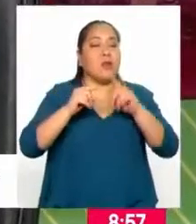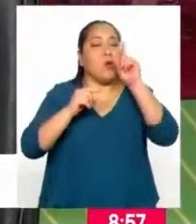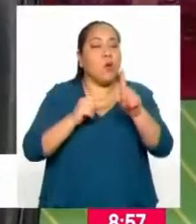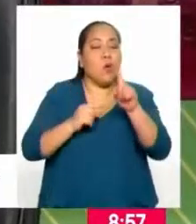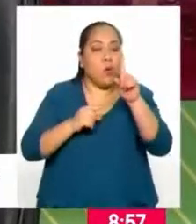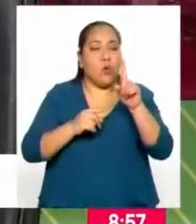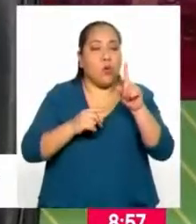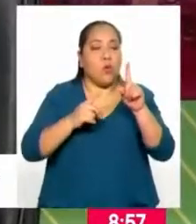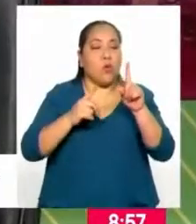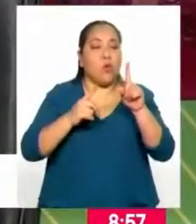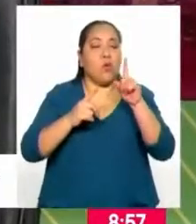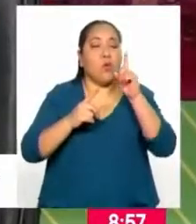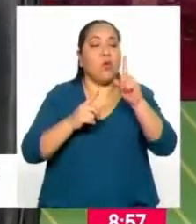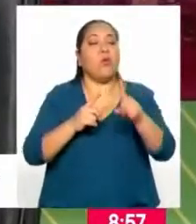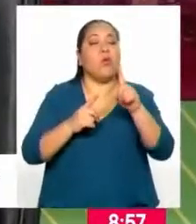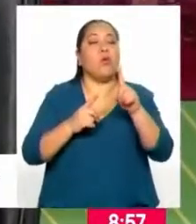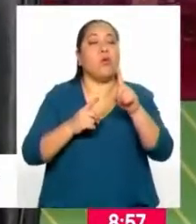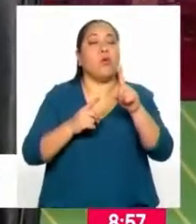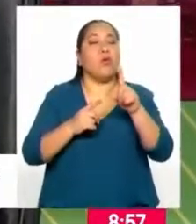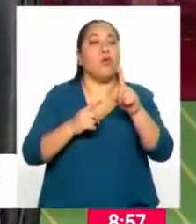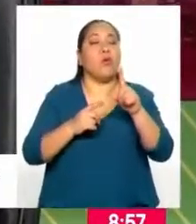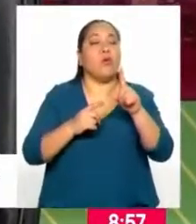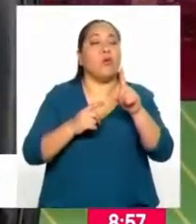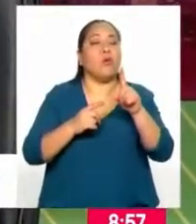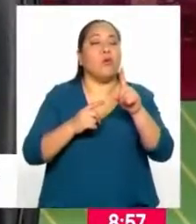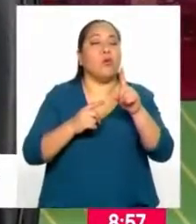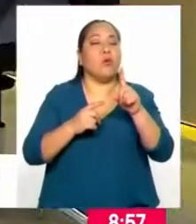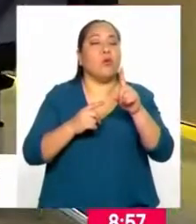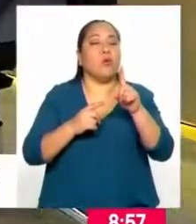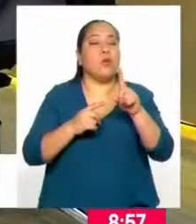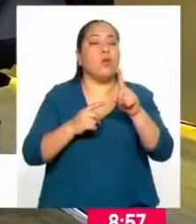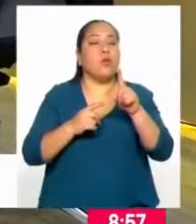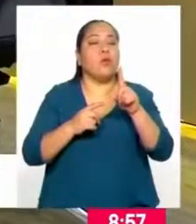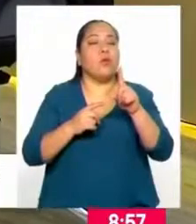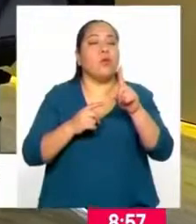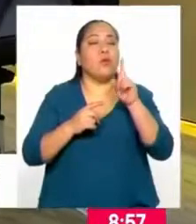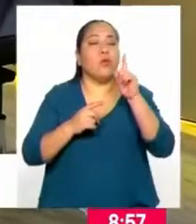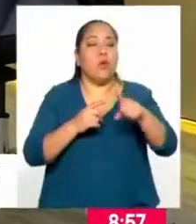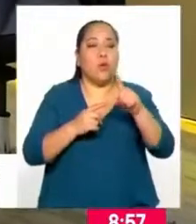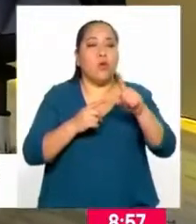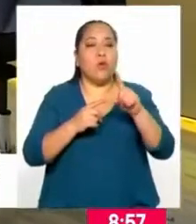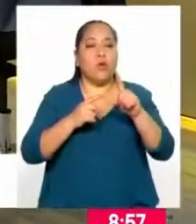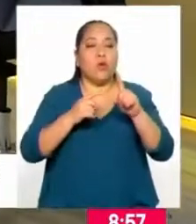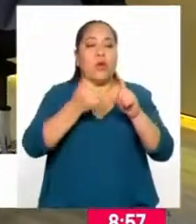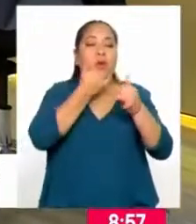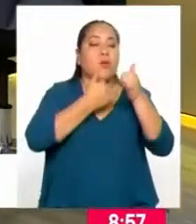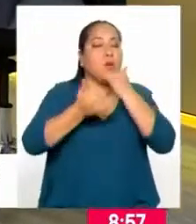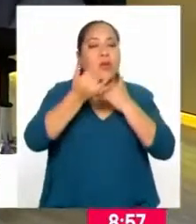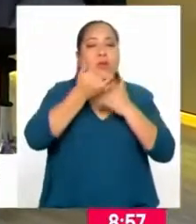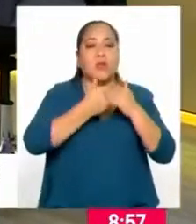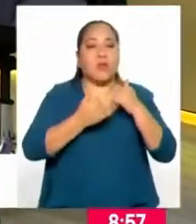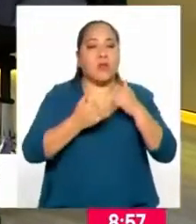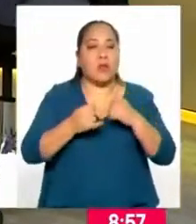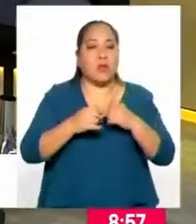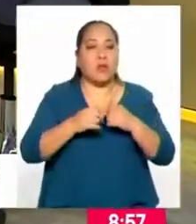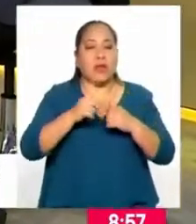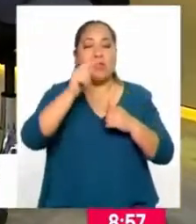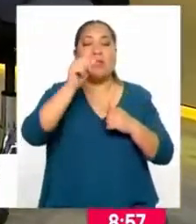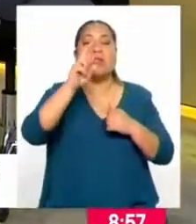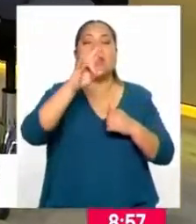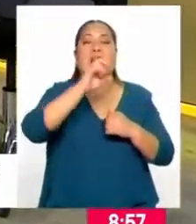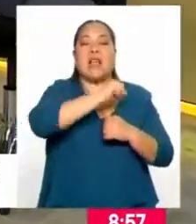únicamente por un delito el presidente puede ser investigado o acusado. Únicamente por un delito. Y es la traición a la patria. No hay